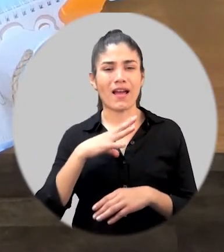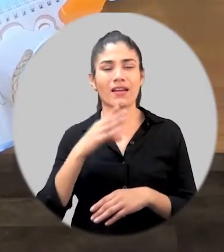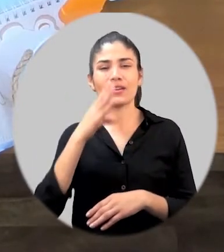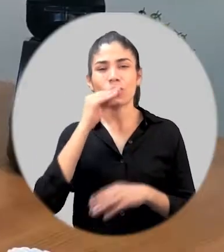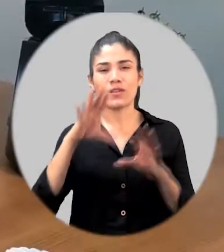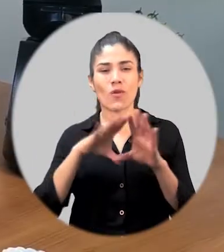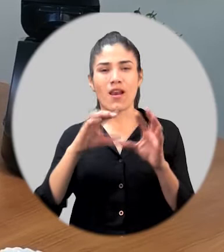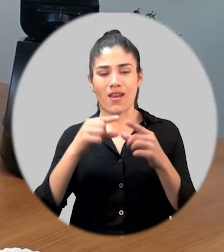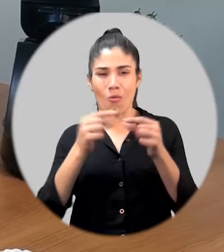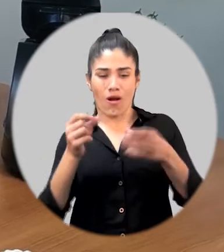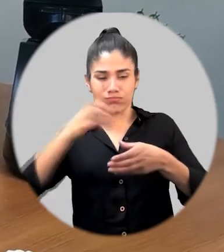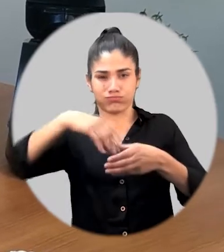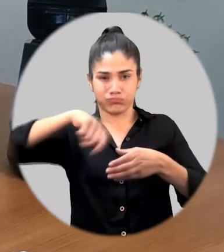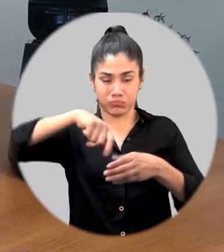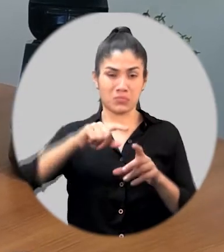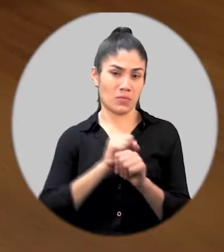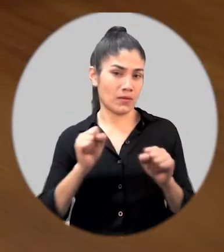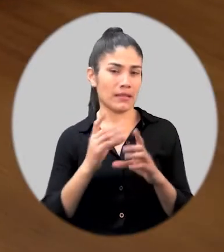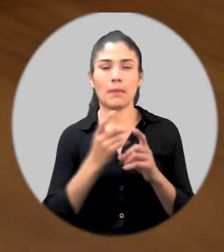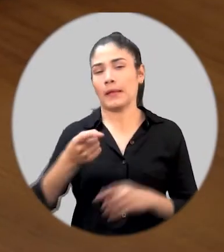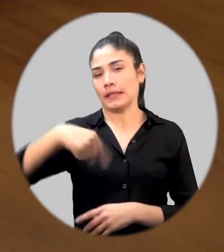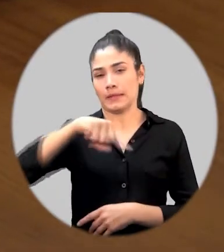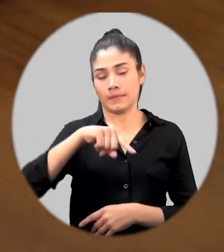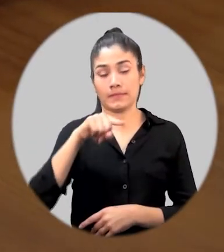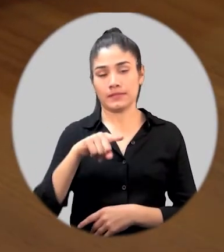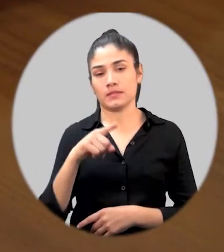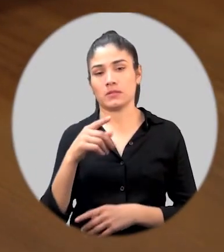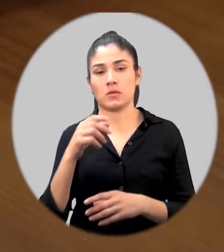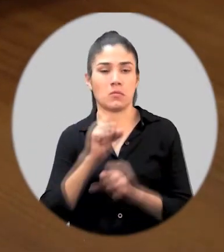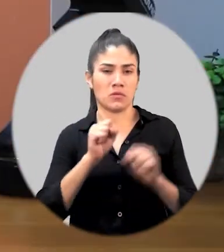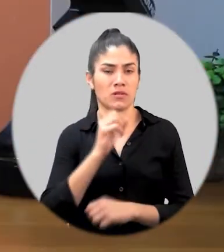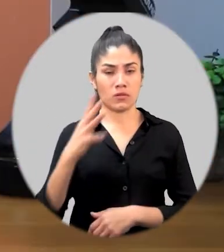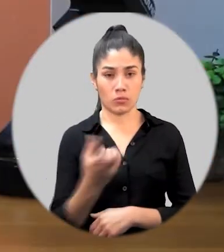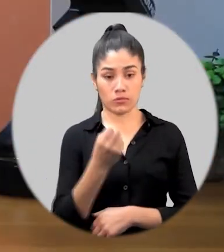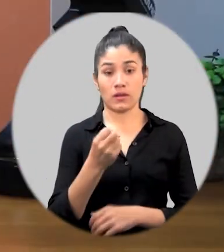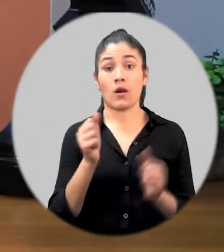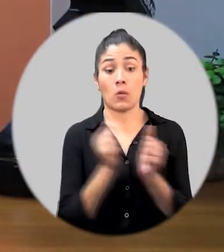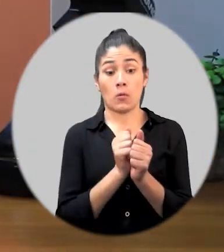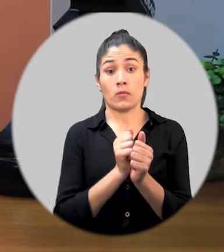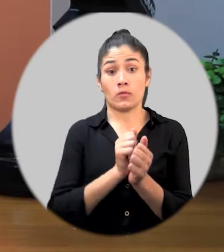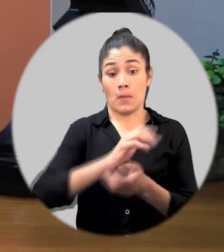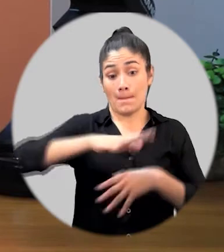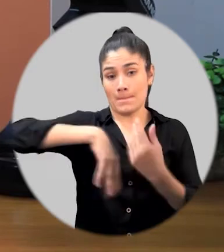hojita. Entonces, colocamos e incorporamos bien con nuestro cremado.